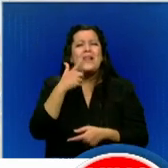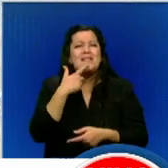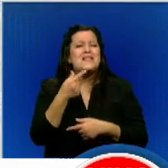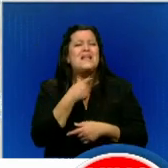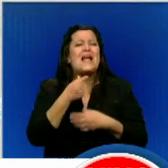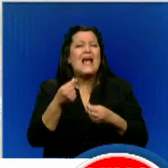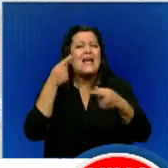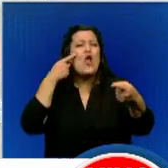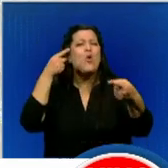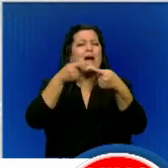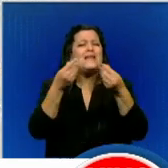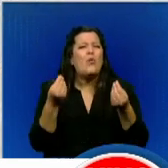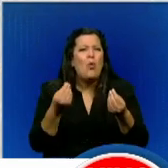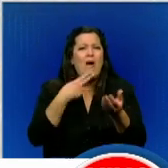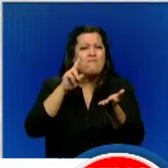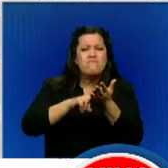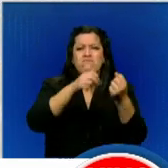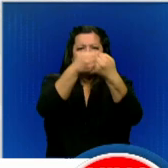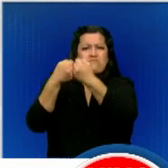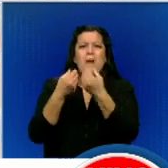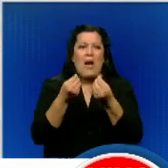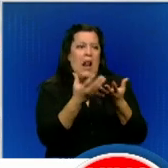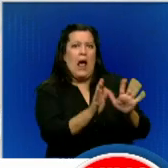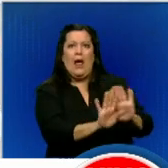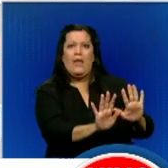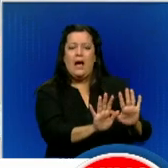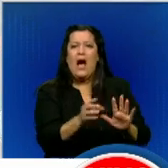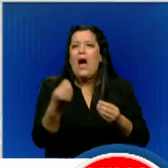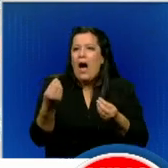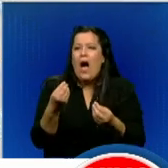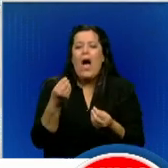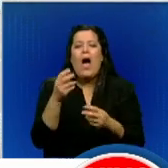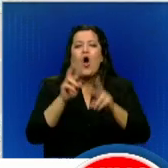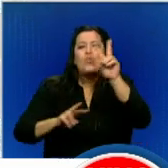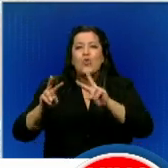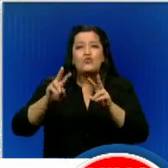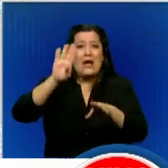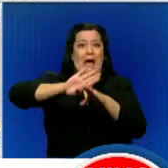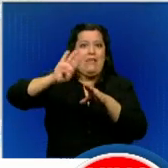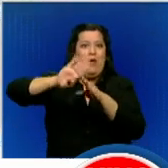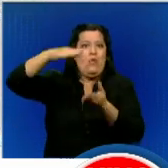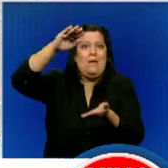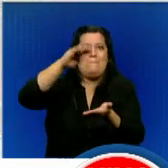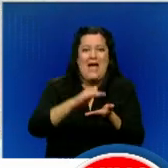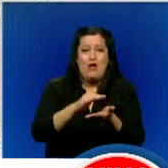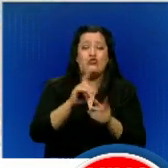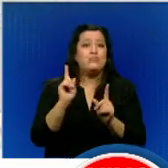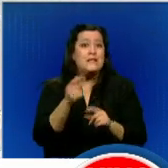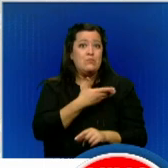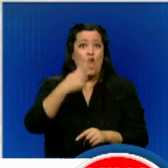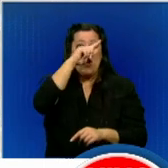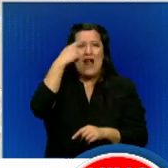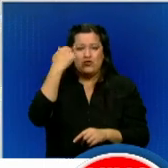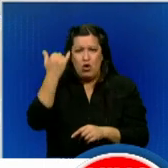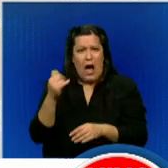pacto fiscal y con esa ese renunciamiento es bajar el stock de deuda que tenía la nación con las